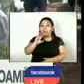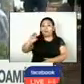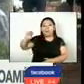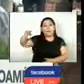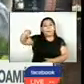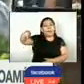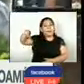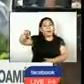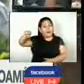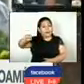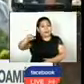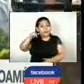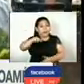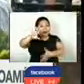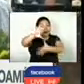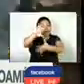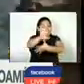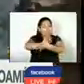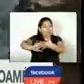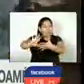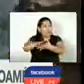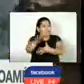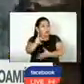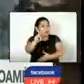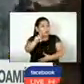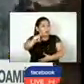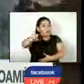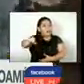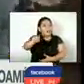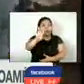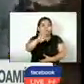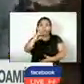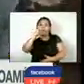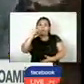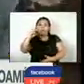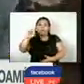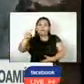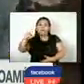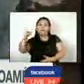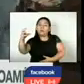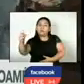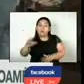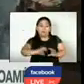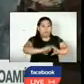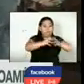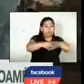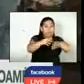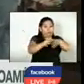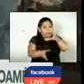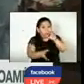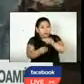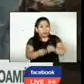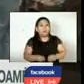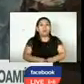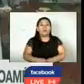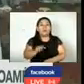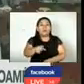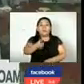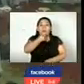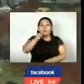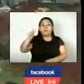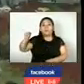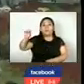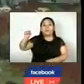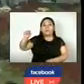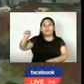panamericana de la salud en las Américas se registra poco más de un millón 400 mil muertes más de un tercio del total en el planeta Néstor Aguilera